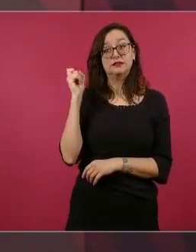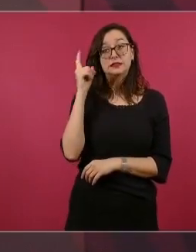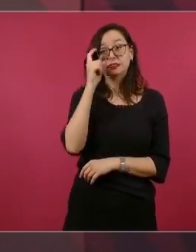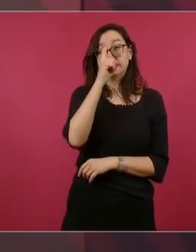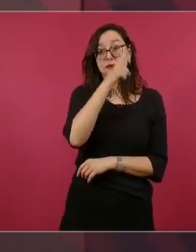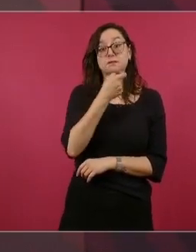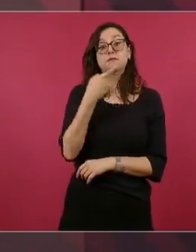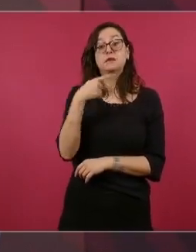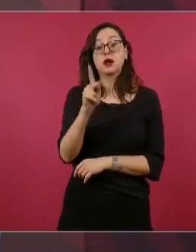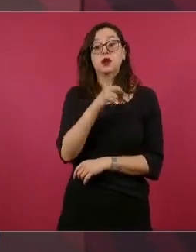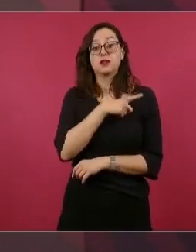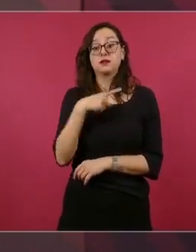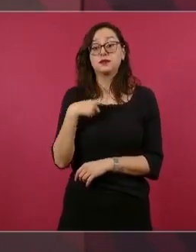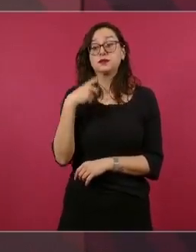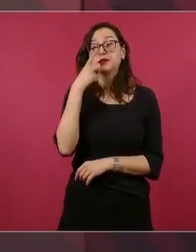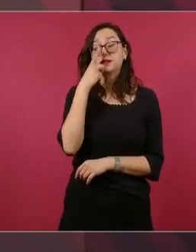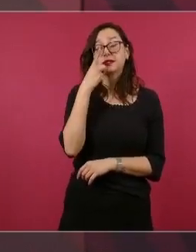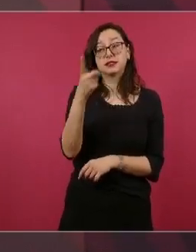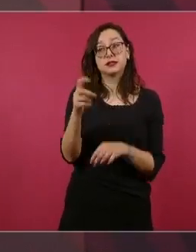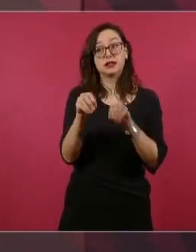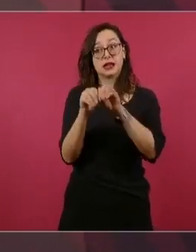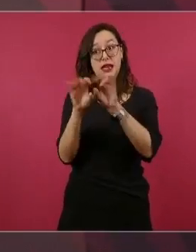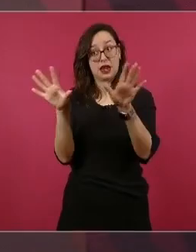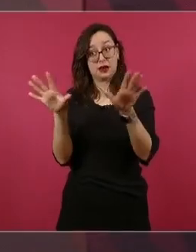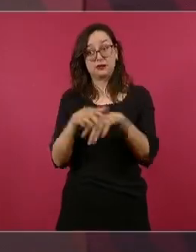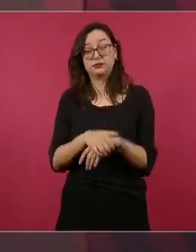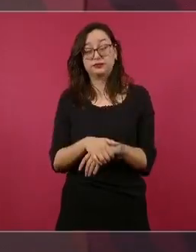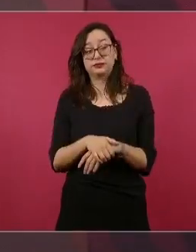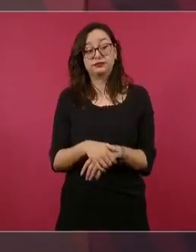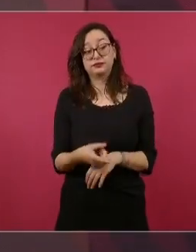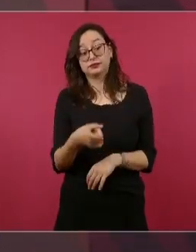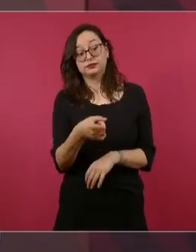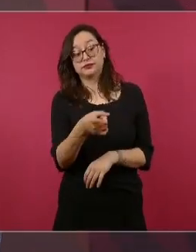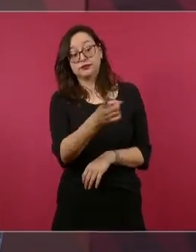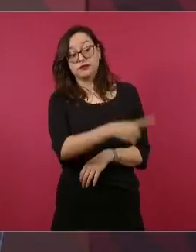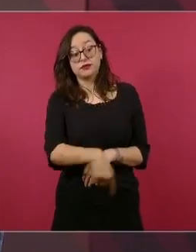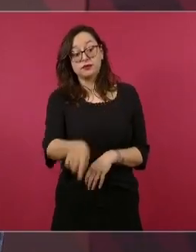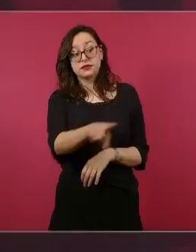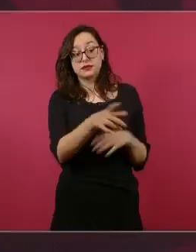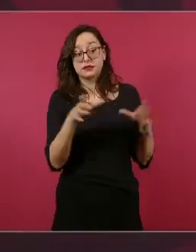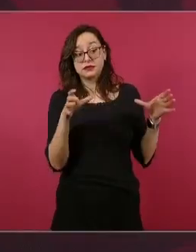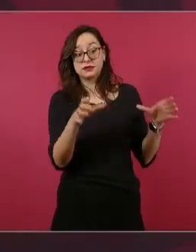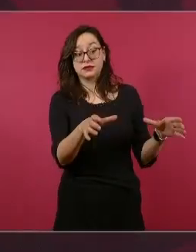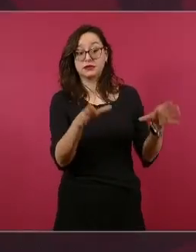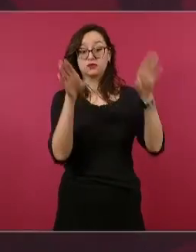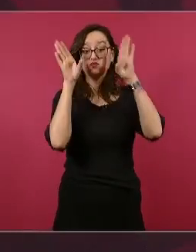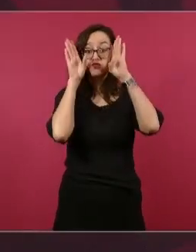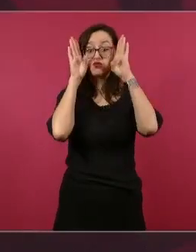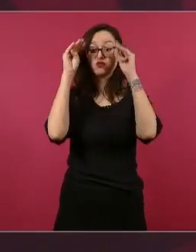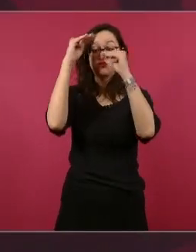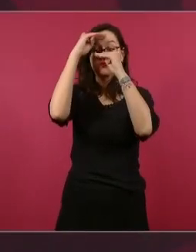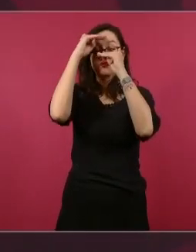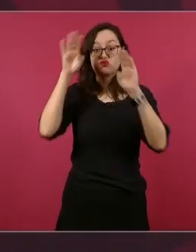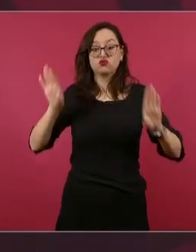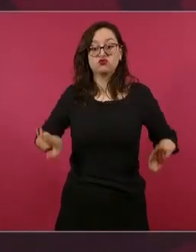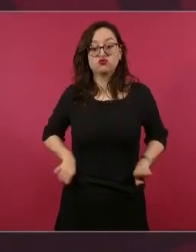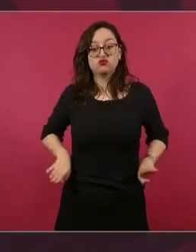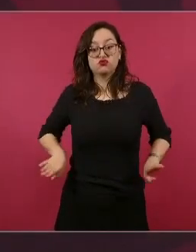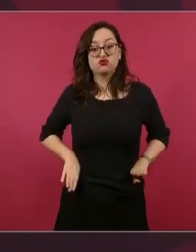el conservadurismo tiene tres distintivos